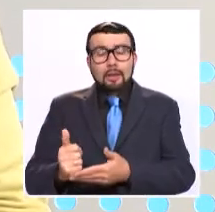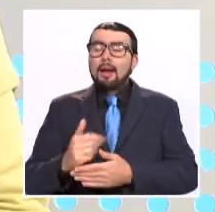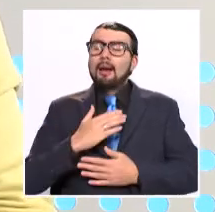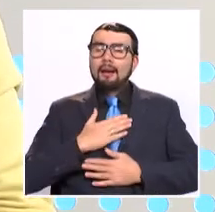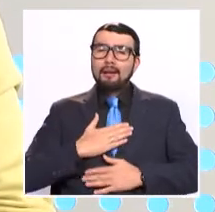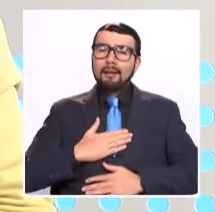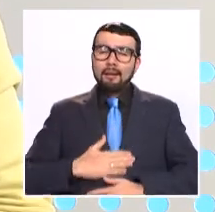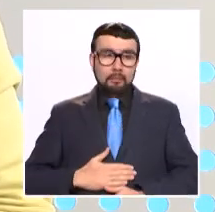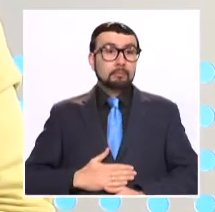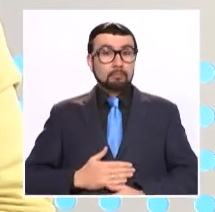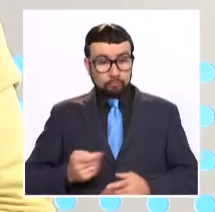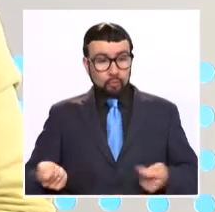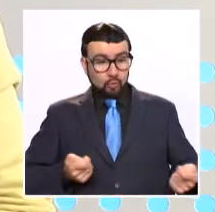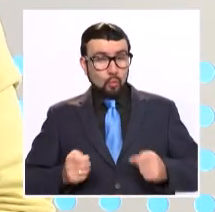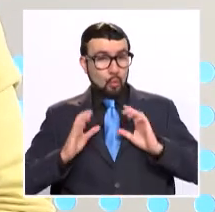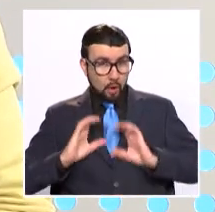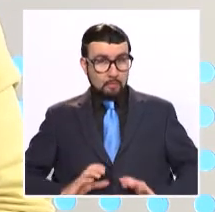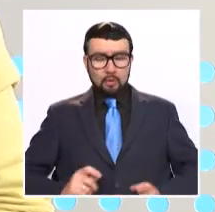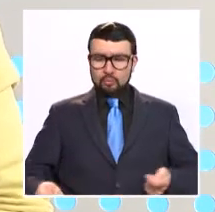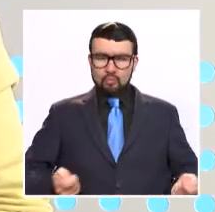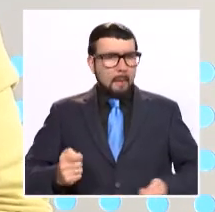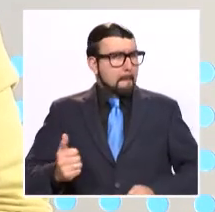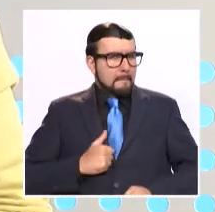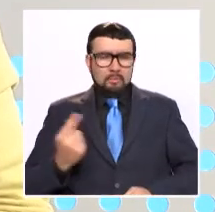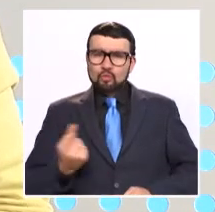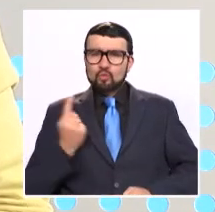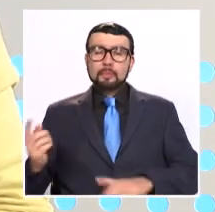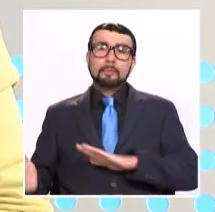está sucediendo. Doctor Rorribán, ¿en